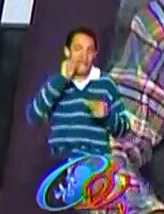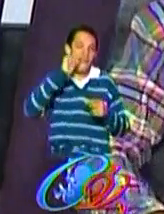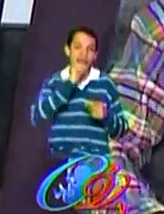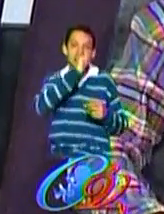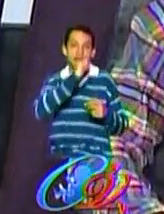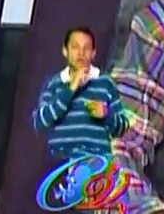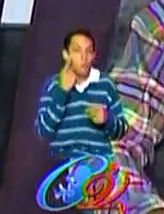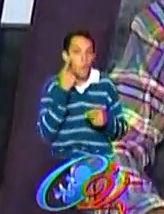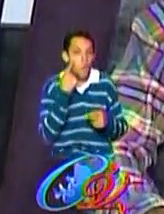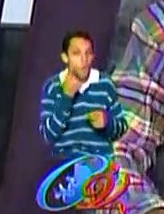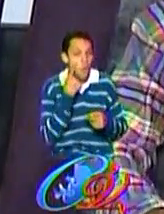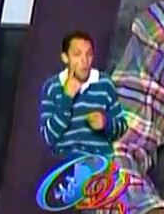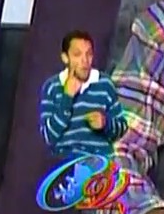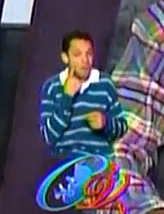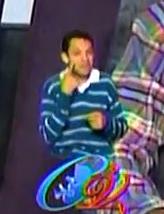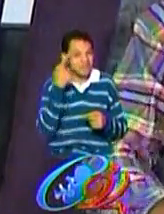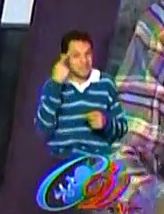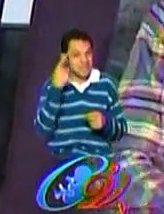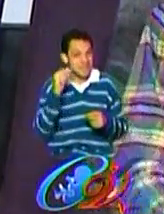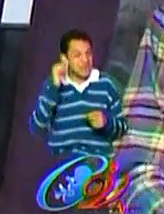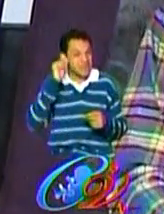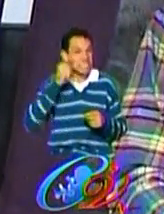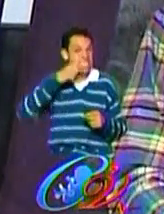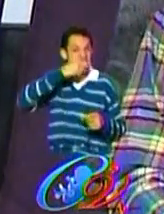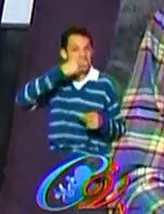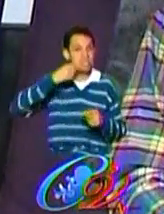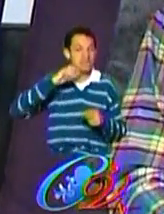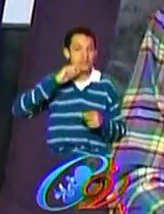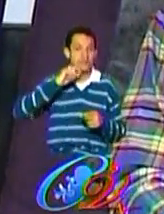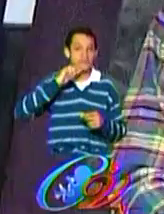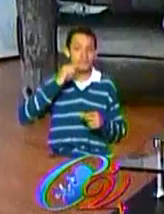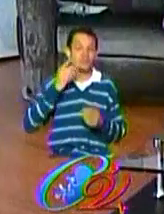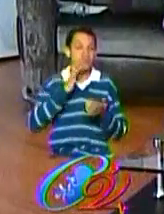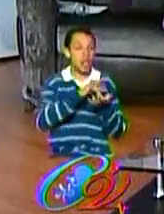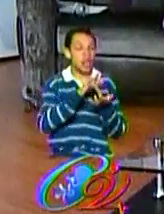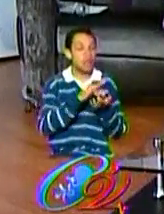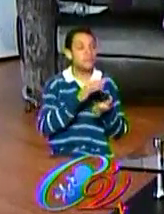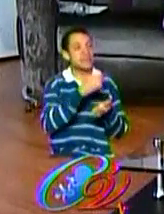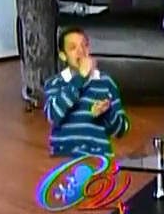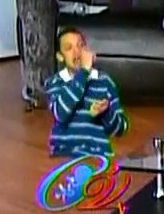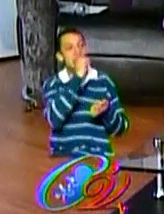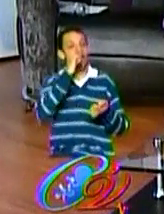vuelvan a utilizar mercurio para hacer amalgamas. Sí.